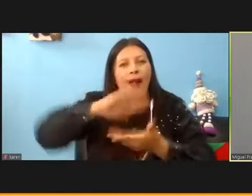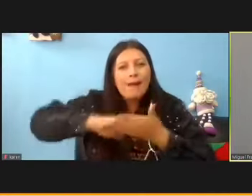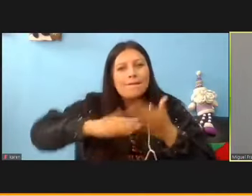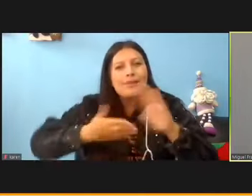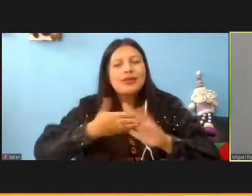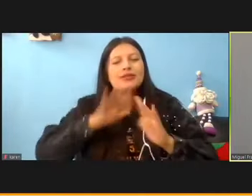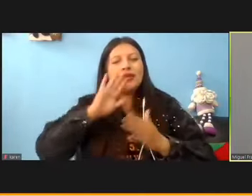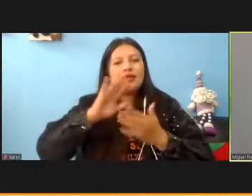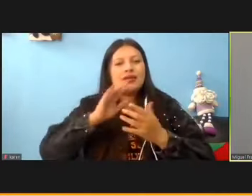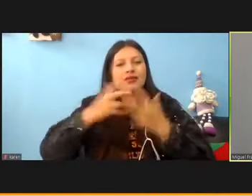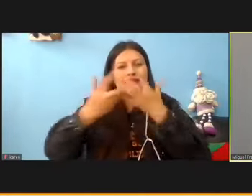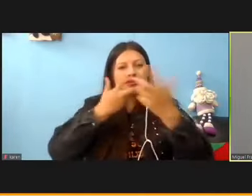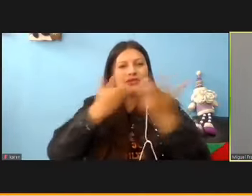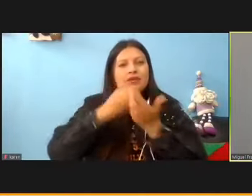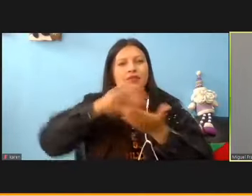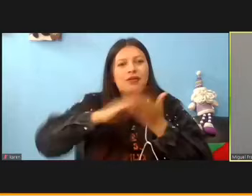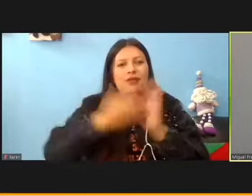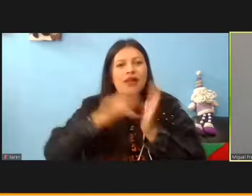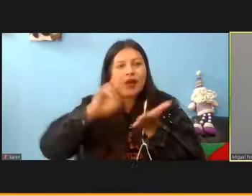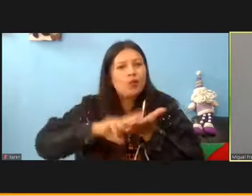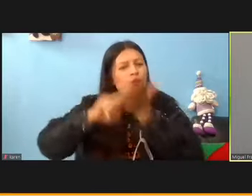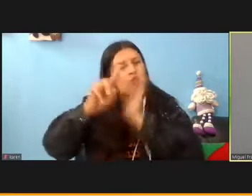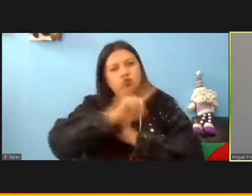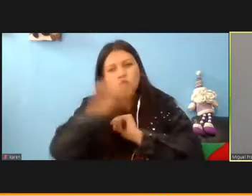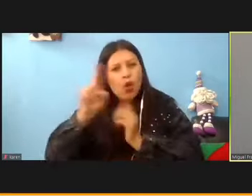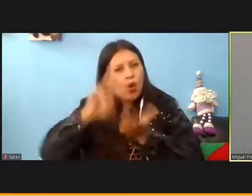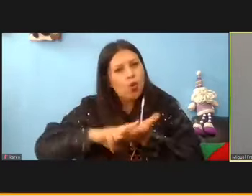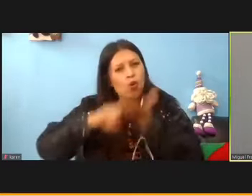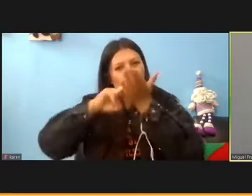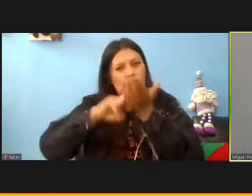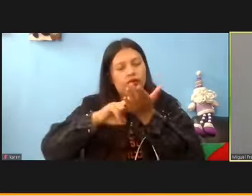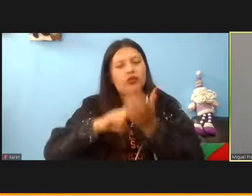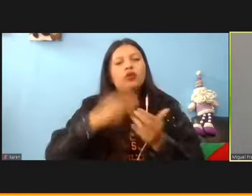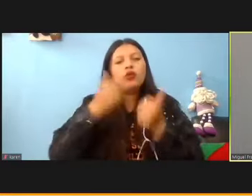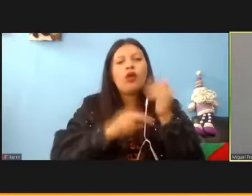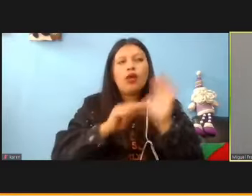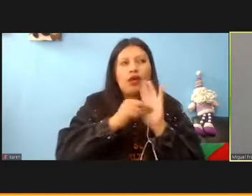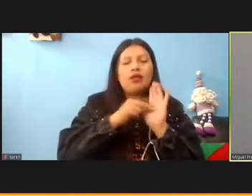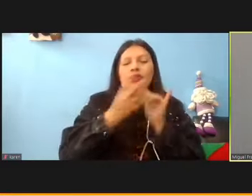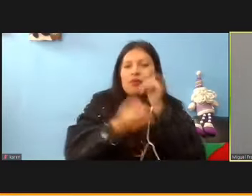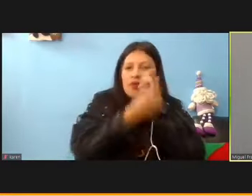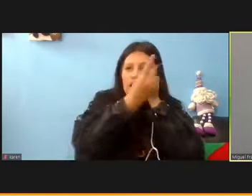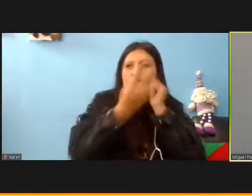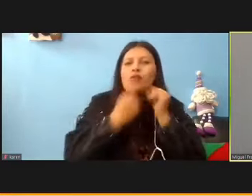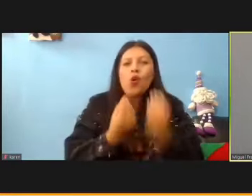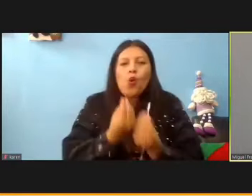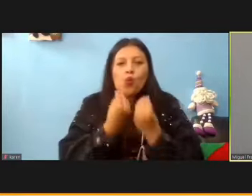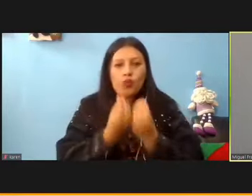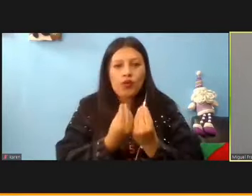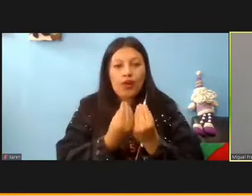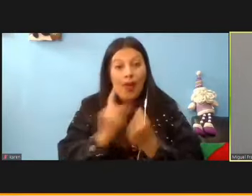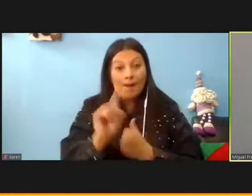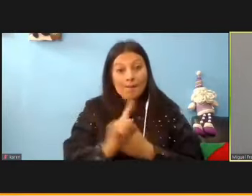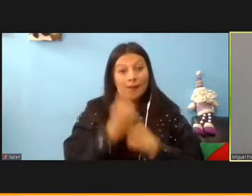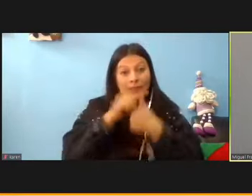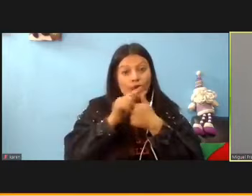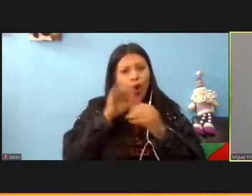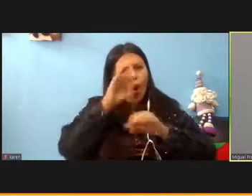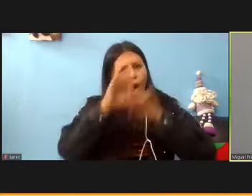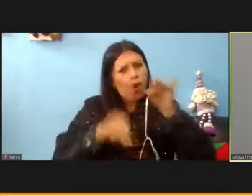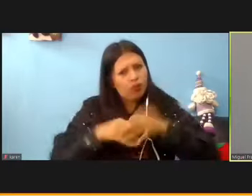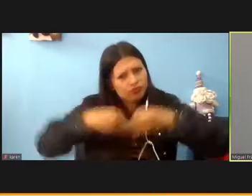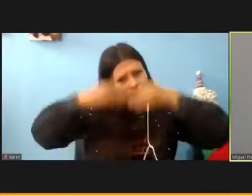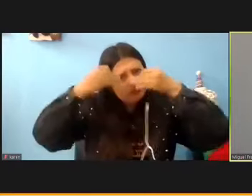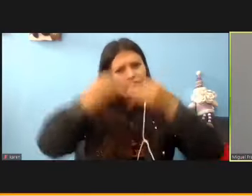de verdad, justicia, reparación, repetición, y que la pedagogía tiene mucho que decir. Declaramos primero el cuidado radical